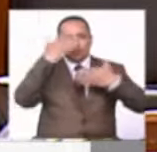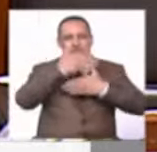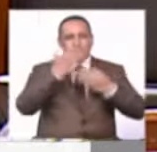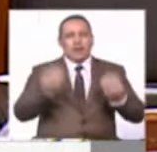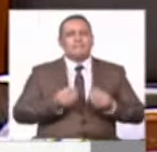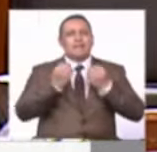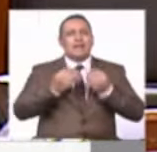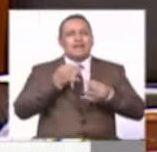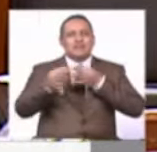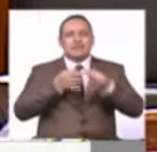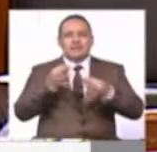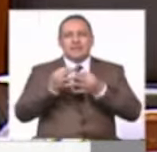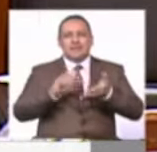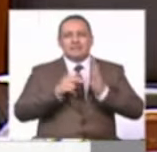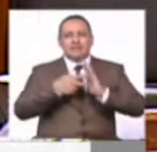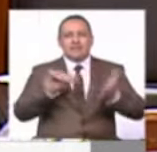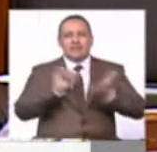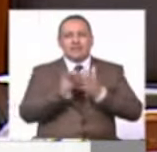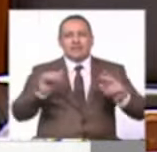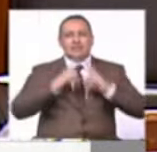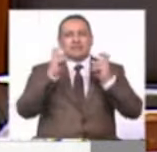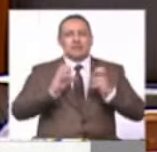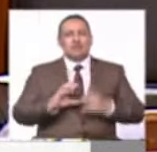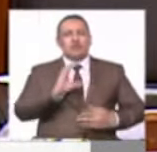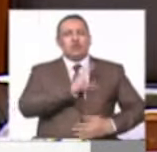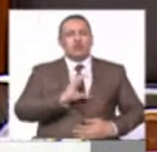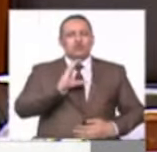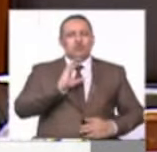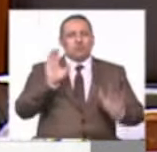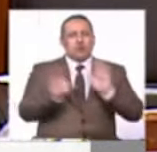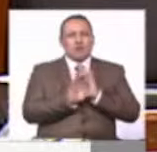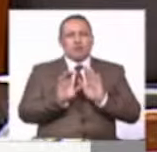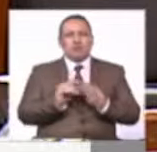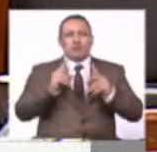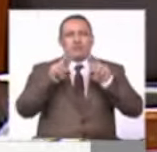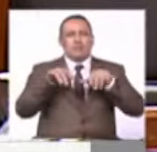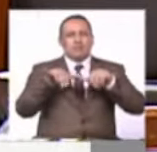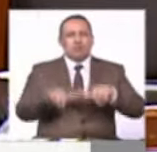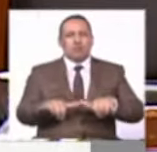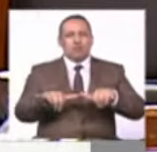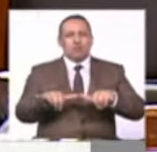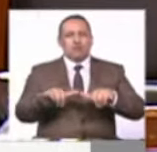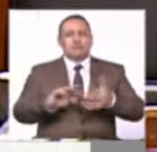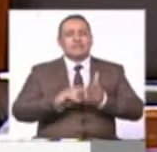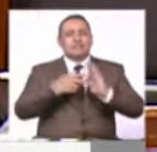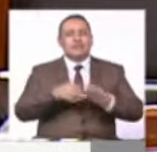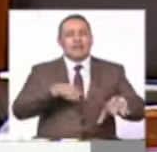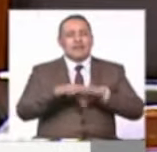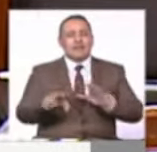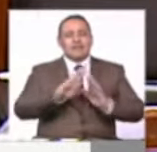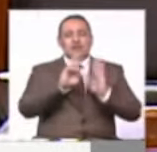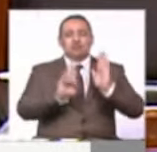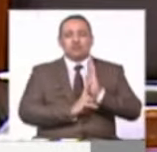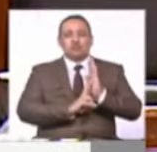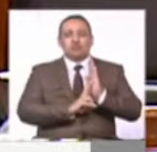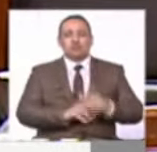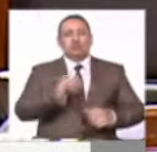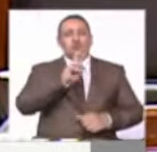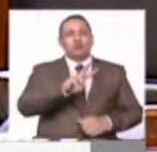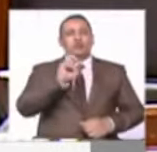decir que se trata también de una condición de permanencia de este modo lo que hizo la resolución